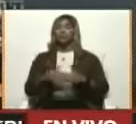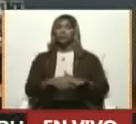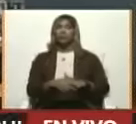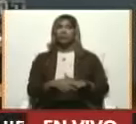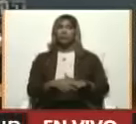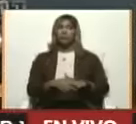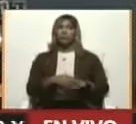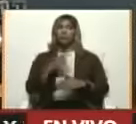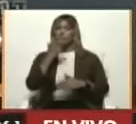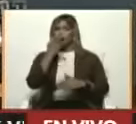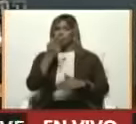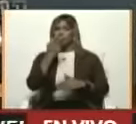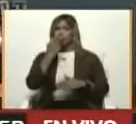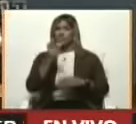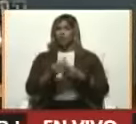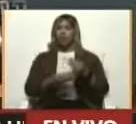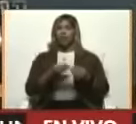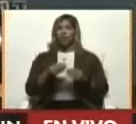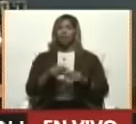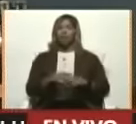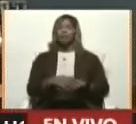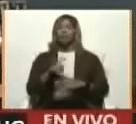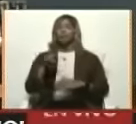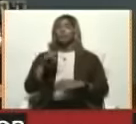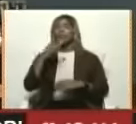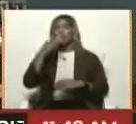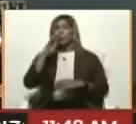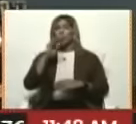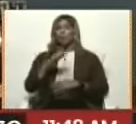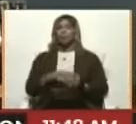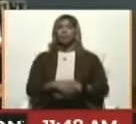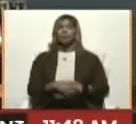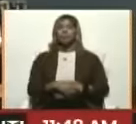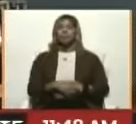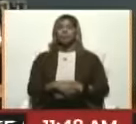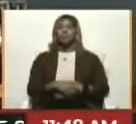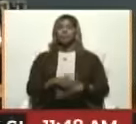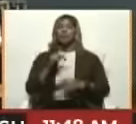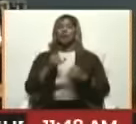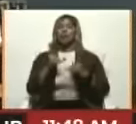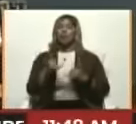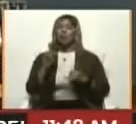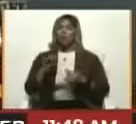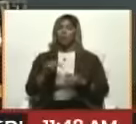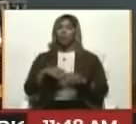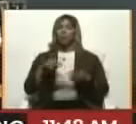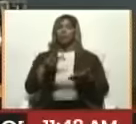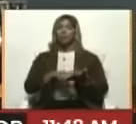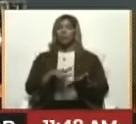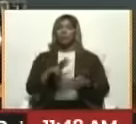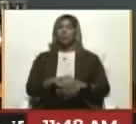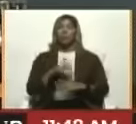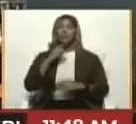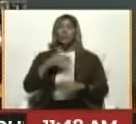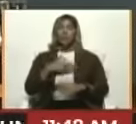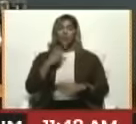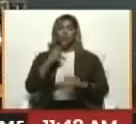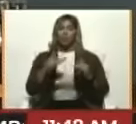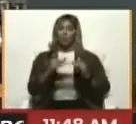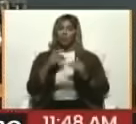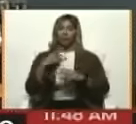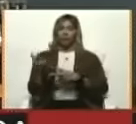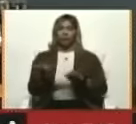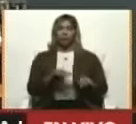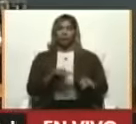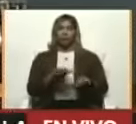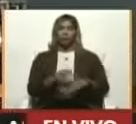en visitas que hemos realizado a la hermana República de Cuba y esta que hoy se concreta. Quiero igualmente darle la bienvenida